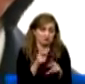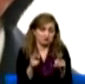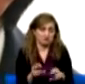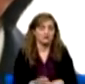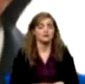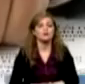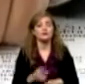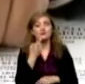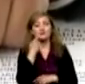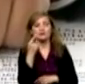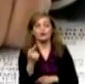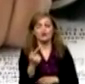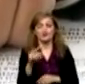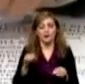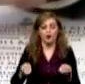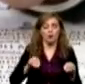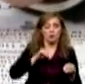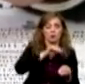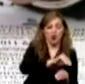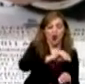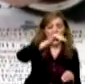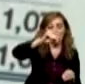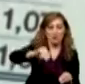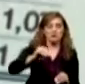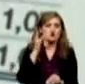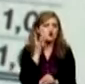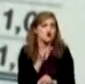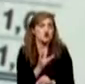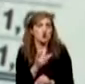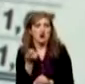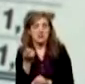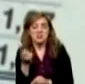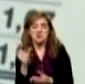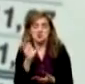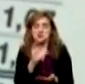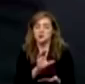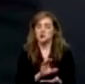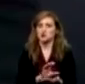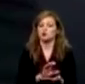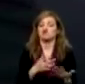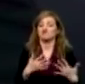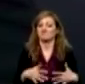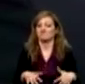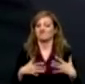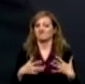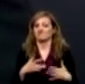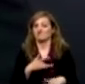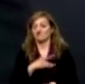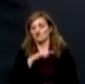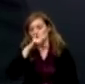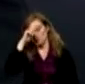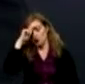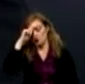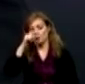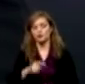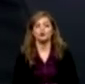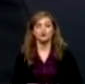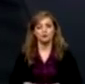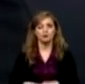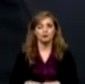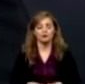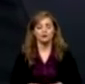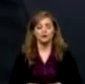Grande insiste en que la triangulación genera sospechas y el origen del dinero provoca indignación. Fausto